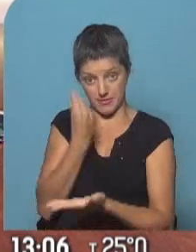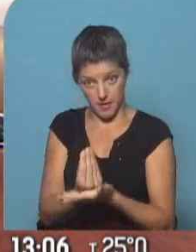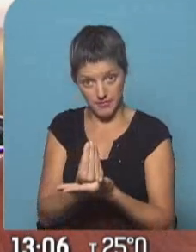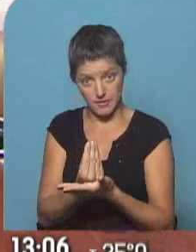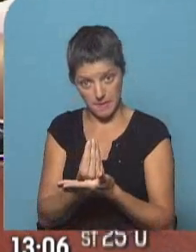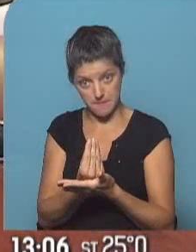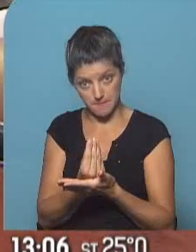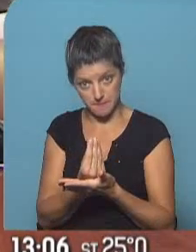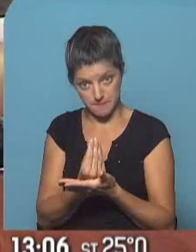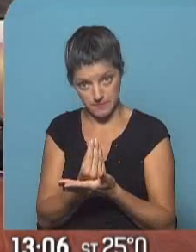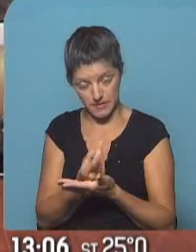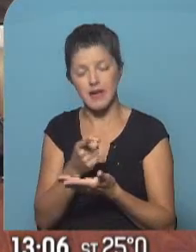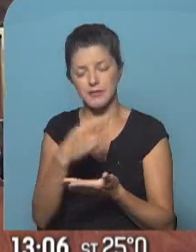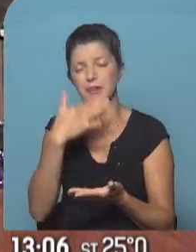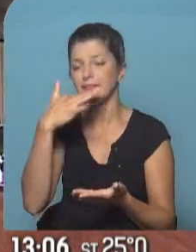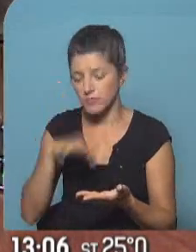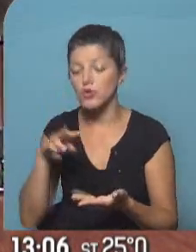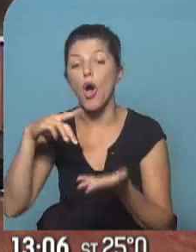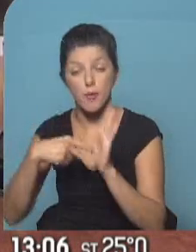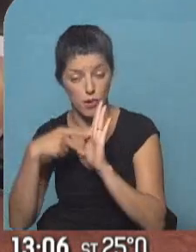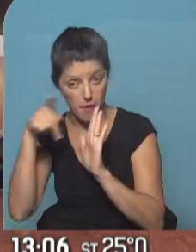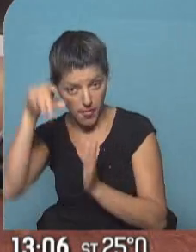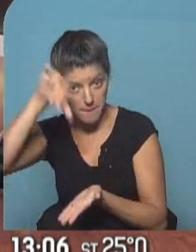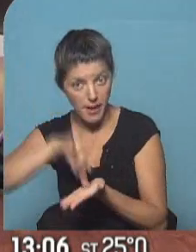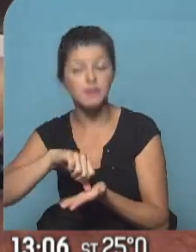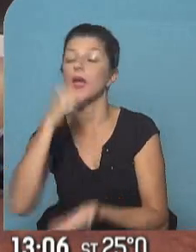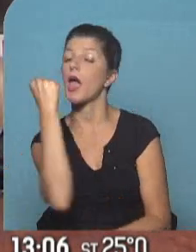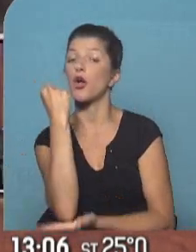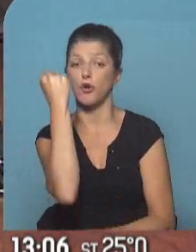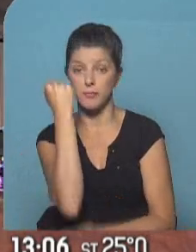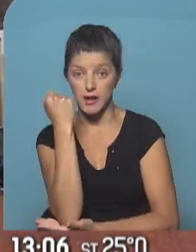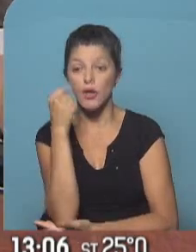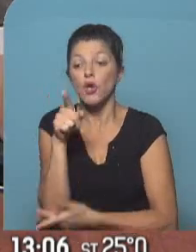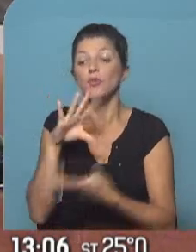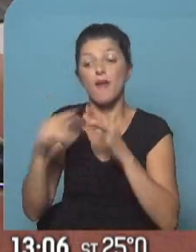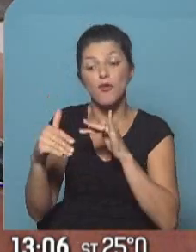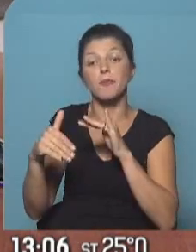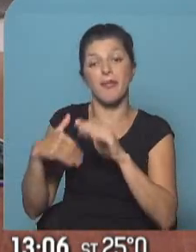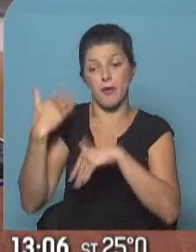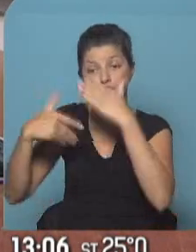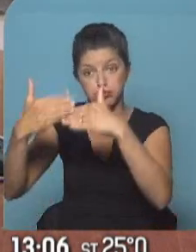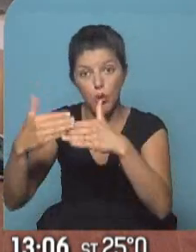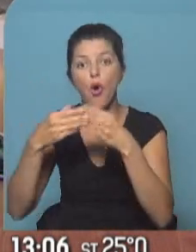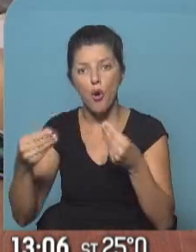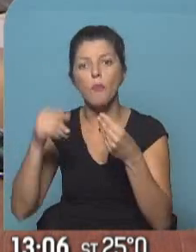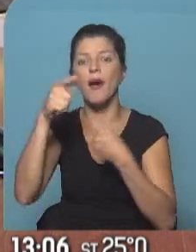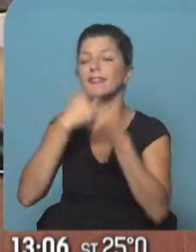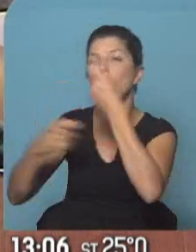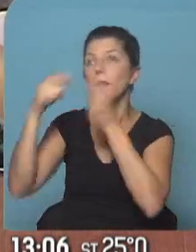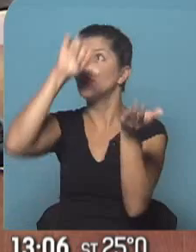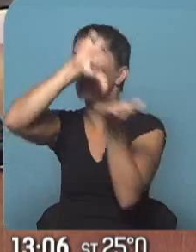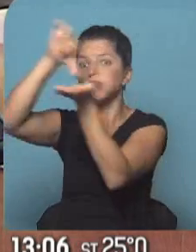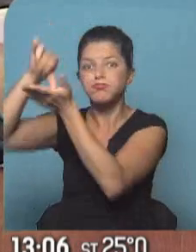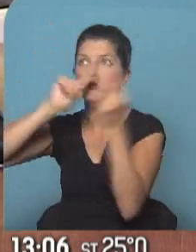ha dilucidado que el problema era económico y que una de las formas de salvar la República Islámica de Irán era abrirlo al mundo.